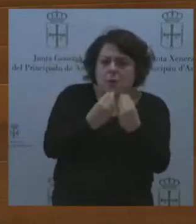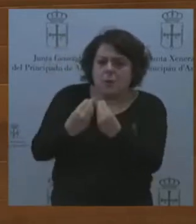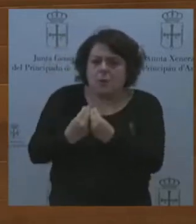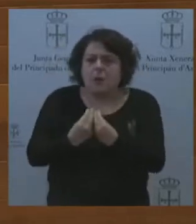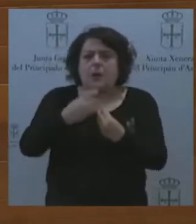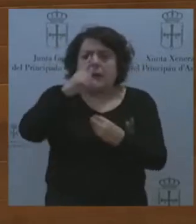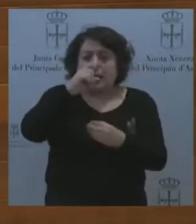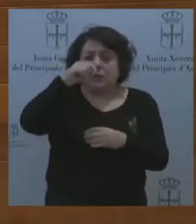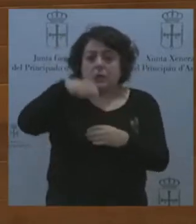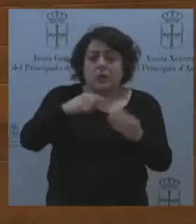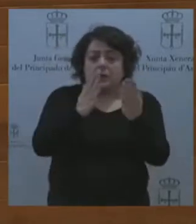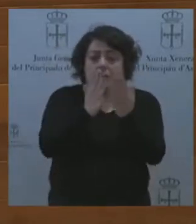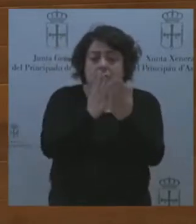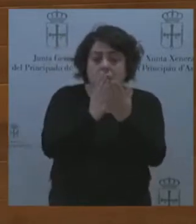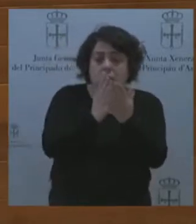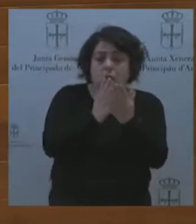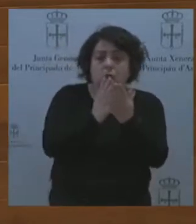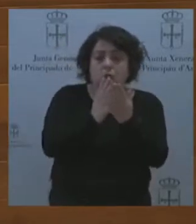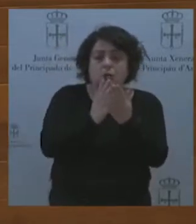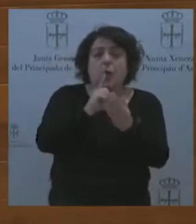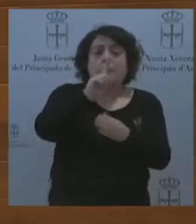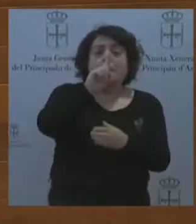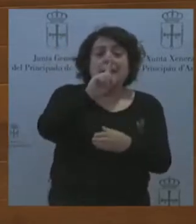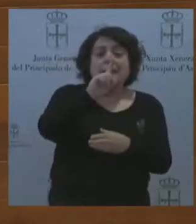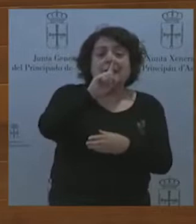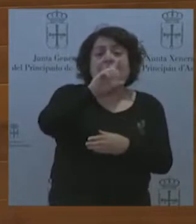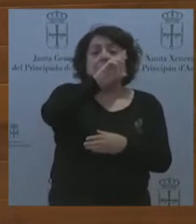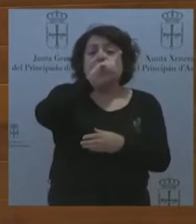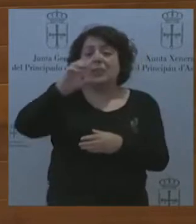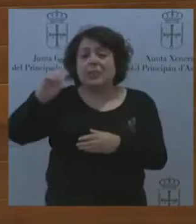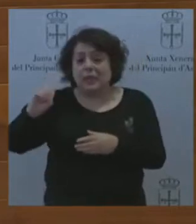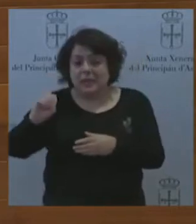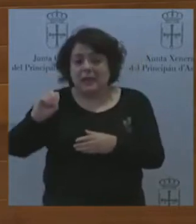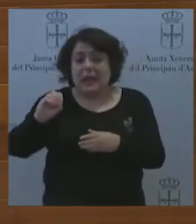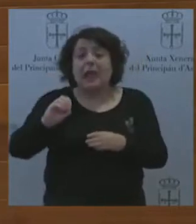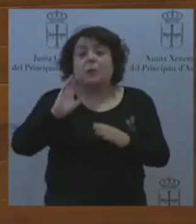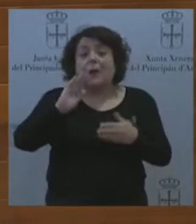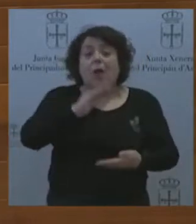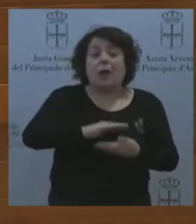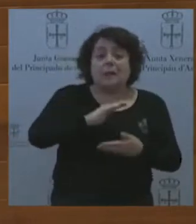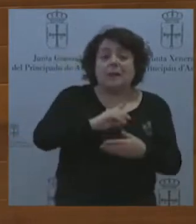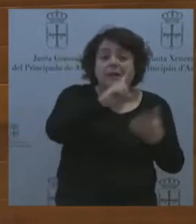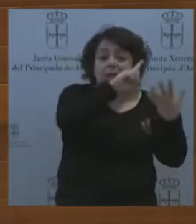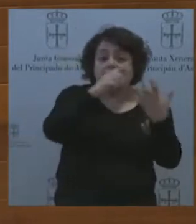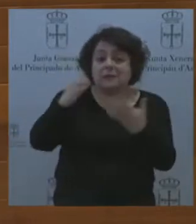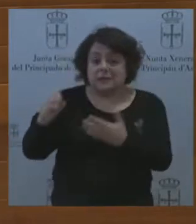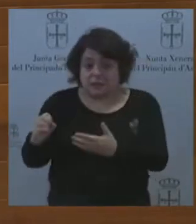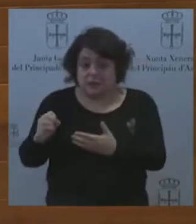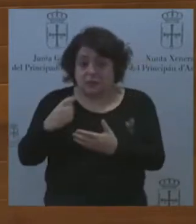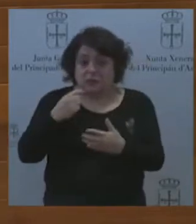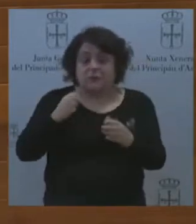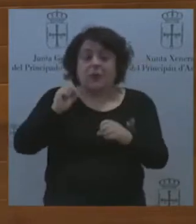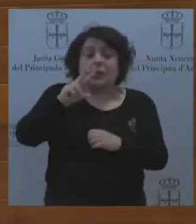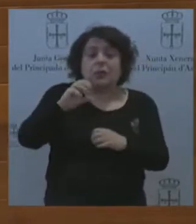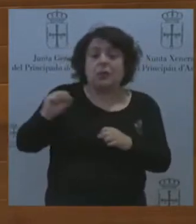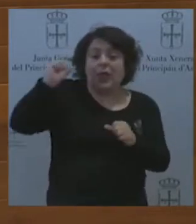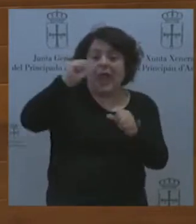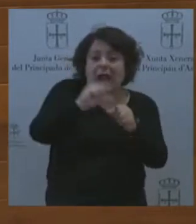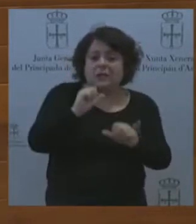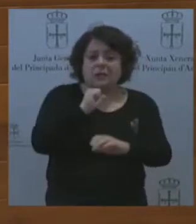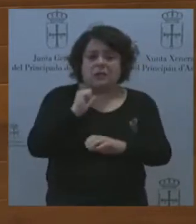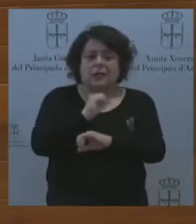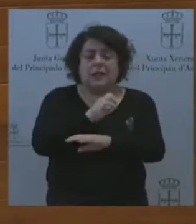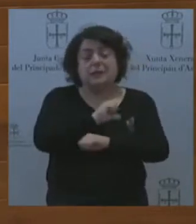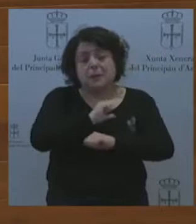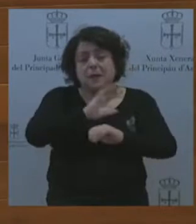es de 600. Van 12 años esperando un instituto y 4 intentos desde el 2012, prometiendo que iba a